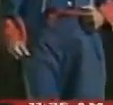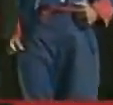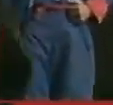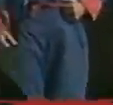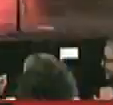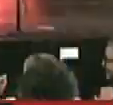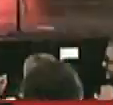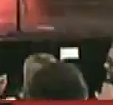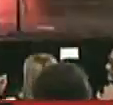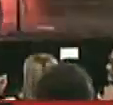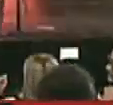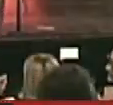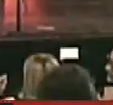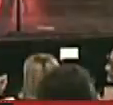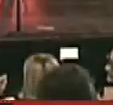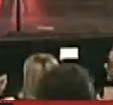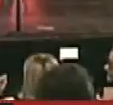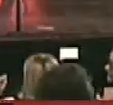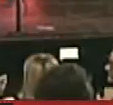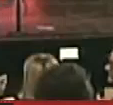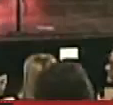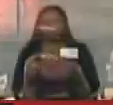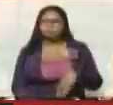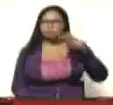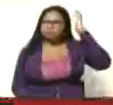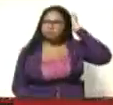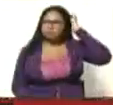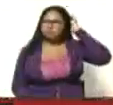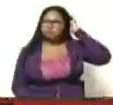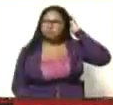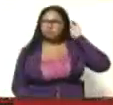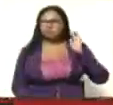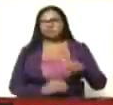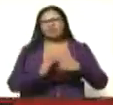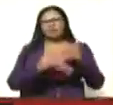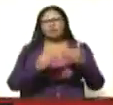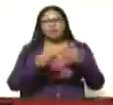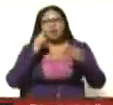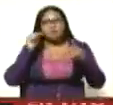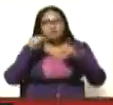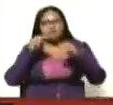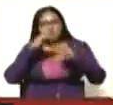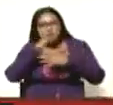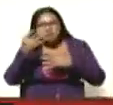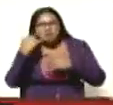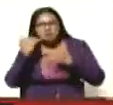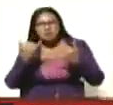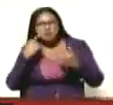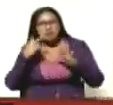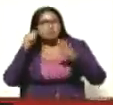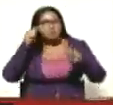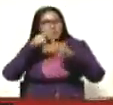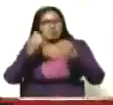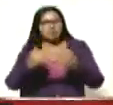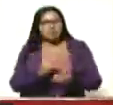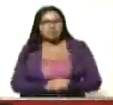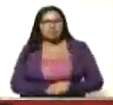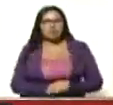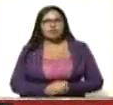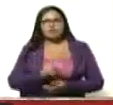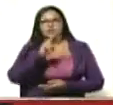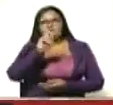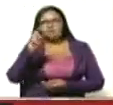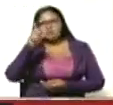niños de la Colmenita Bolivariana de Fuerte Tiuna, Mi Delirio sobre el Chimborazo, a propósito del bicentenario de